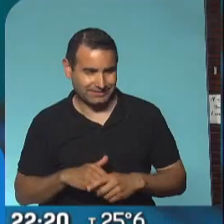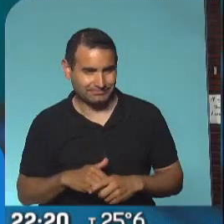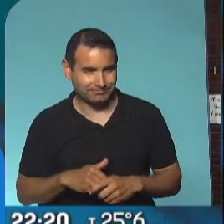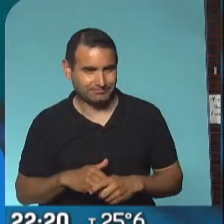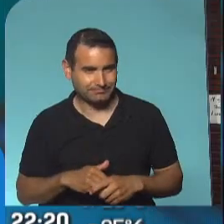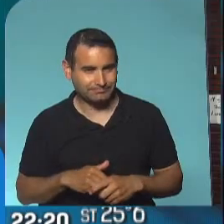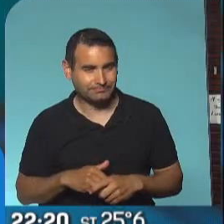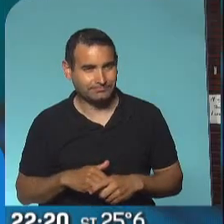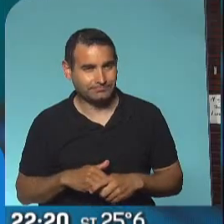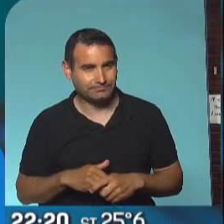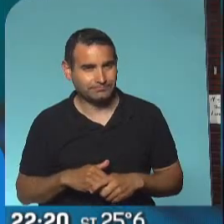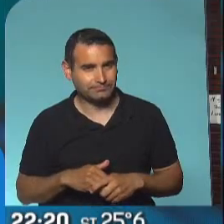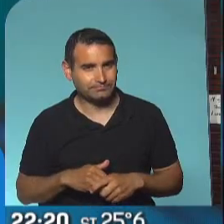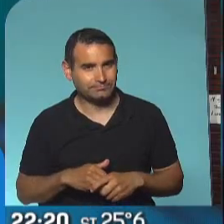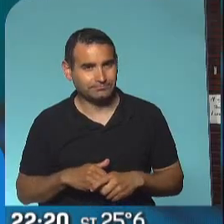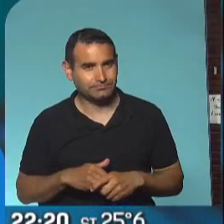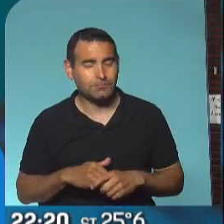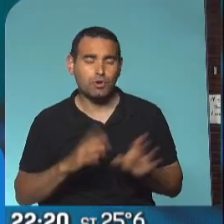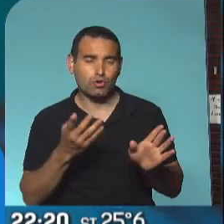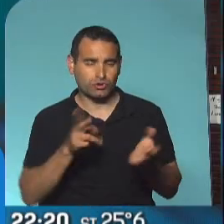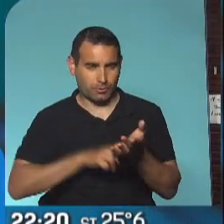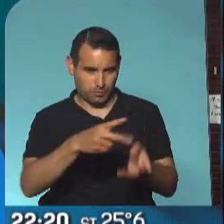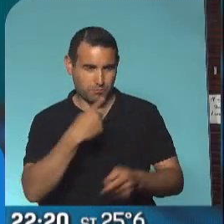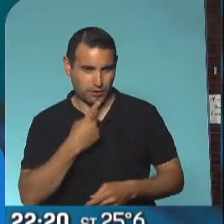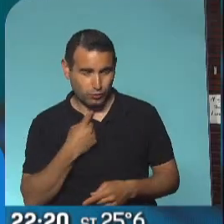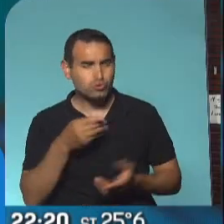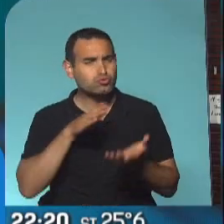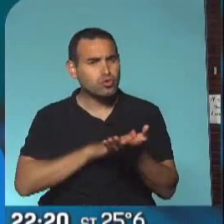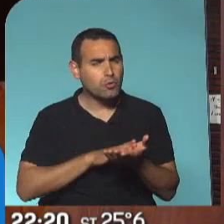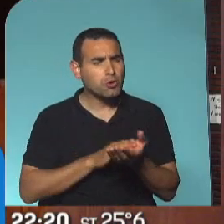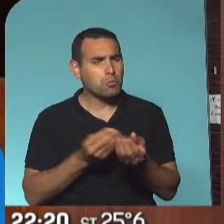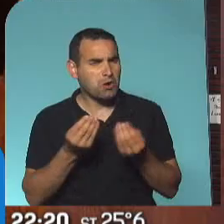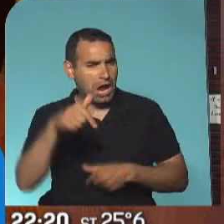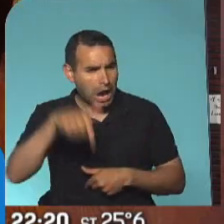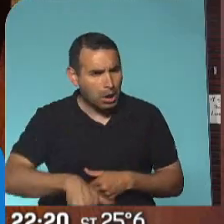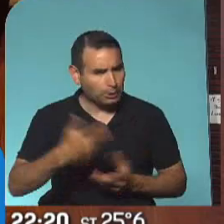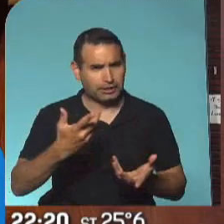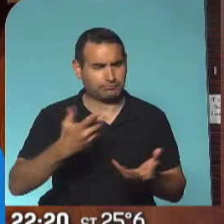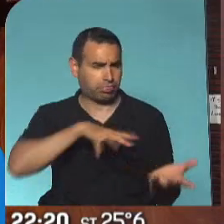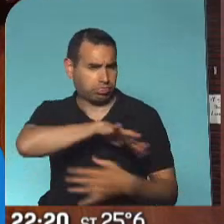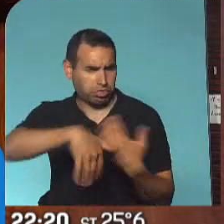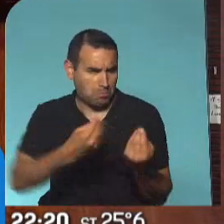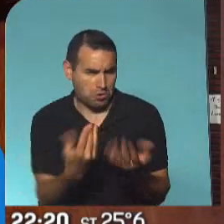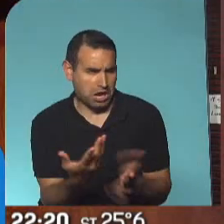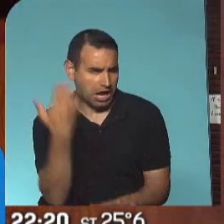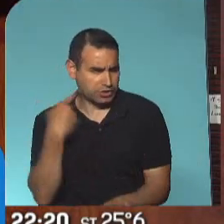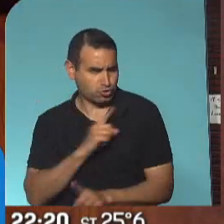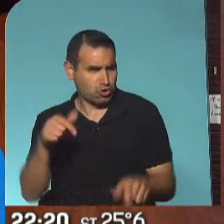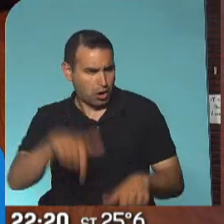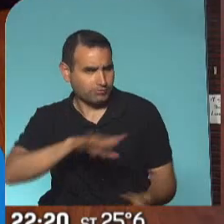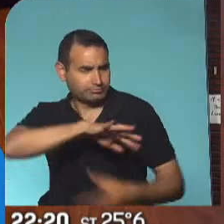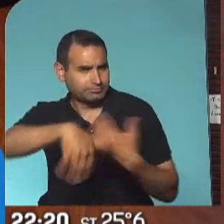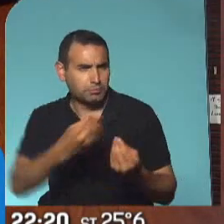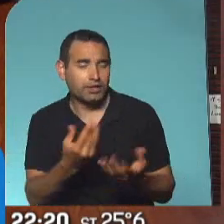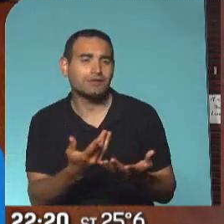expresión. Bueno, volviendo a la pregunta respecto de por qué ahora se produjo este desborde. Yo digo más que desborde,